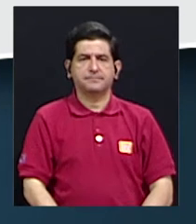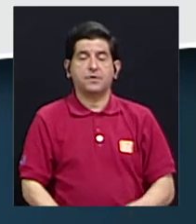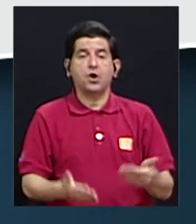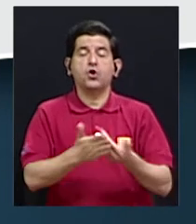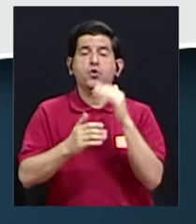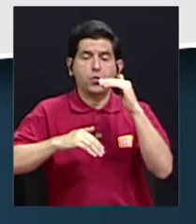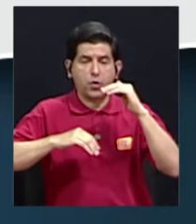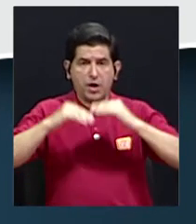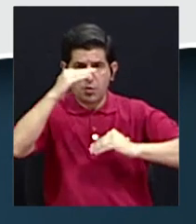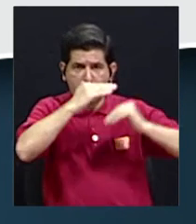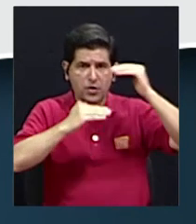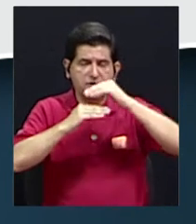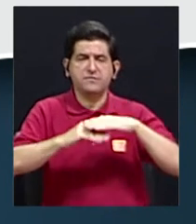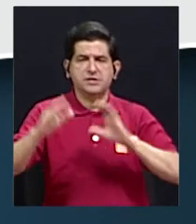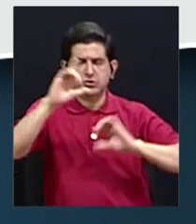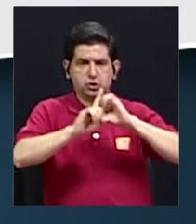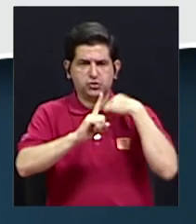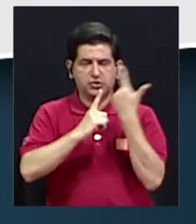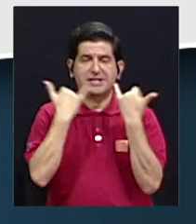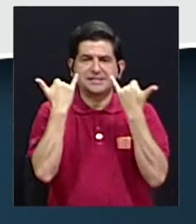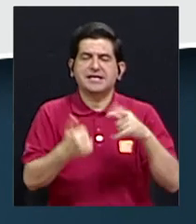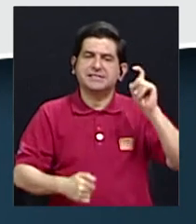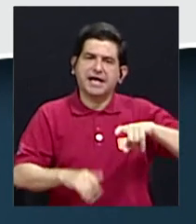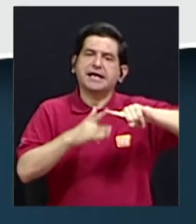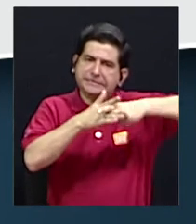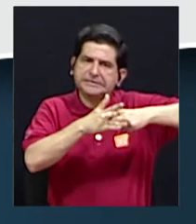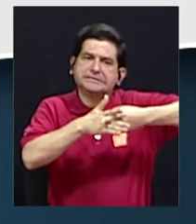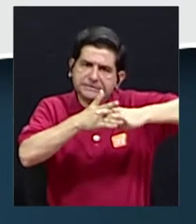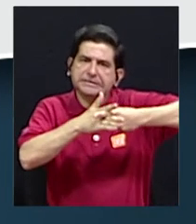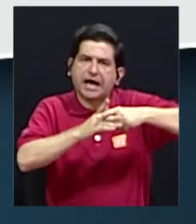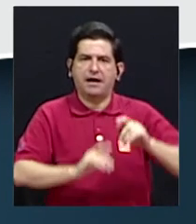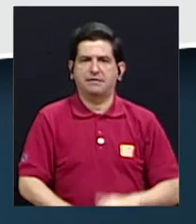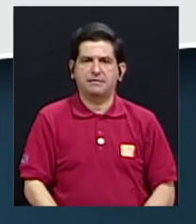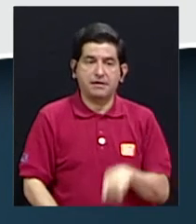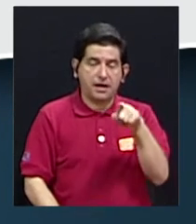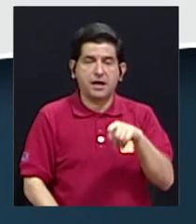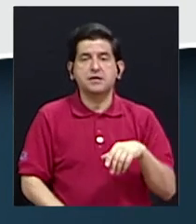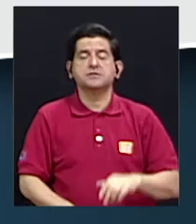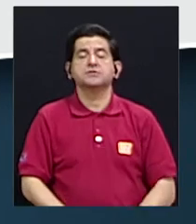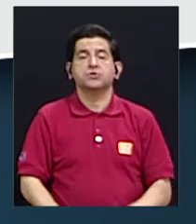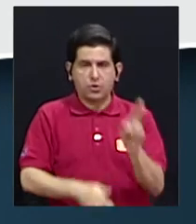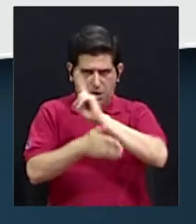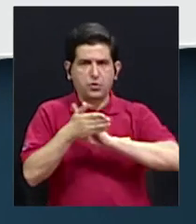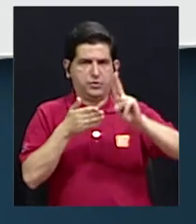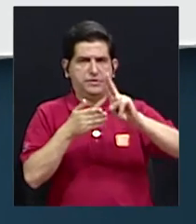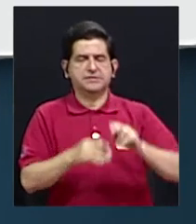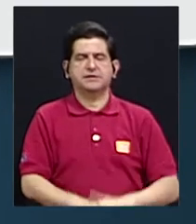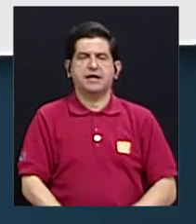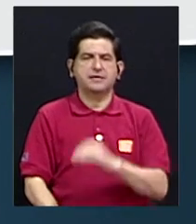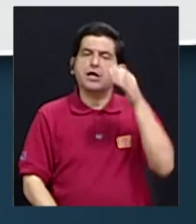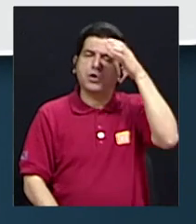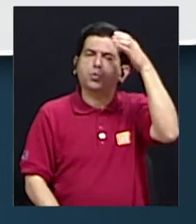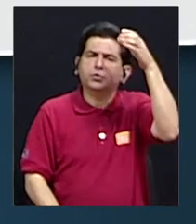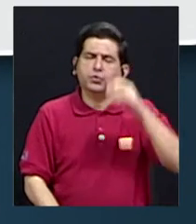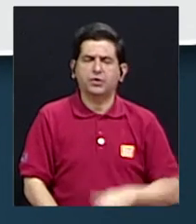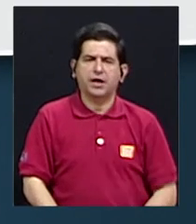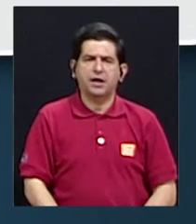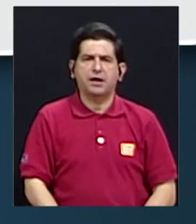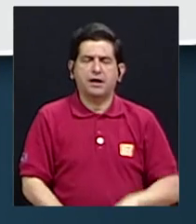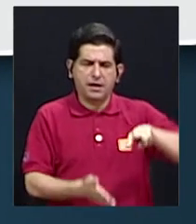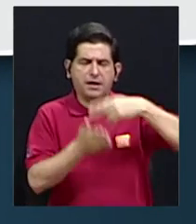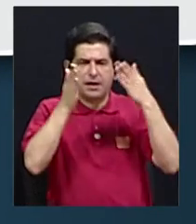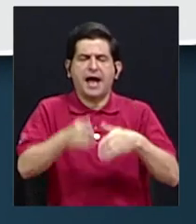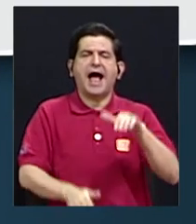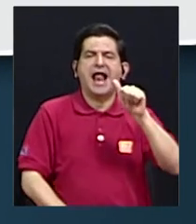nuevo edificio de ciencias sociales ya necesita arreglos esto en la sección de universitarias en la sección de cultura el coreógrafo